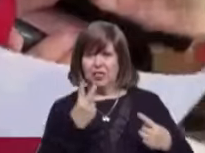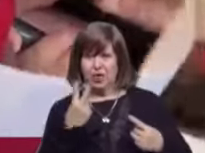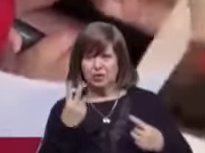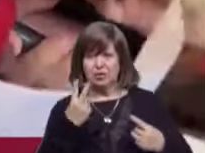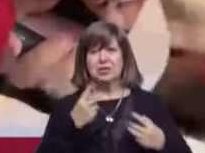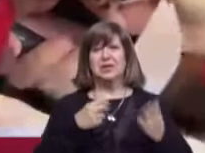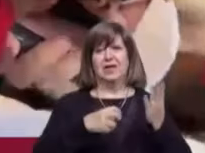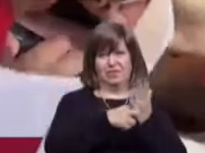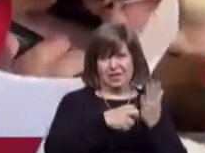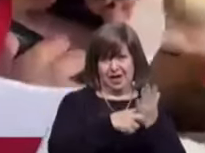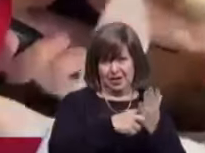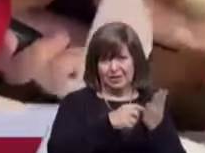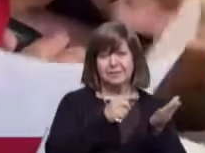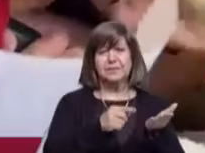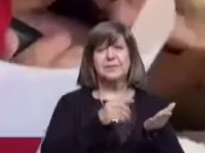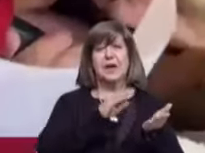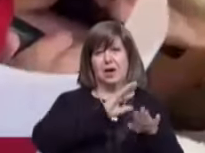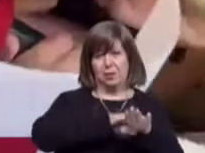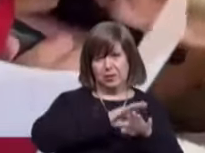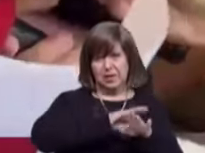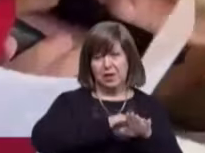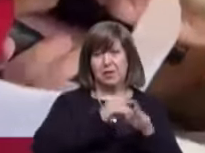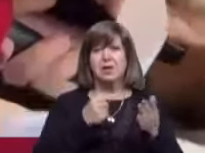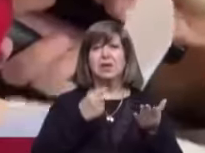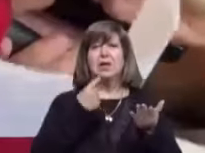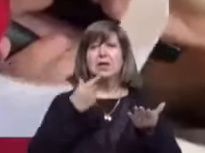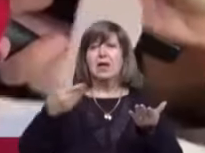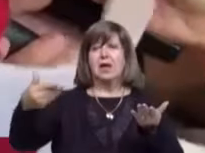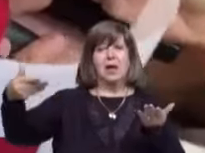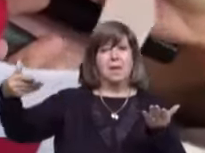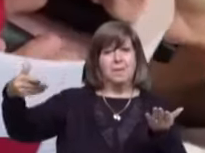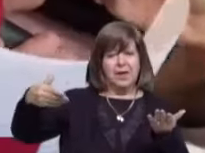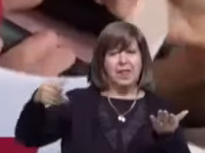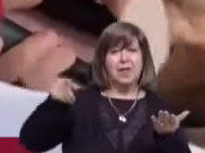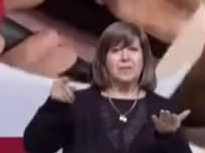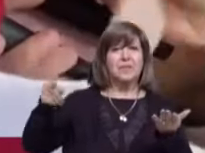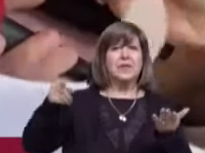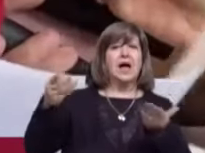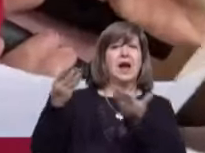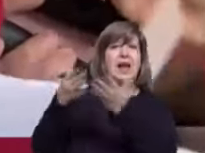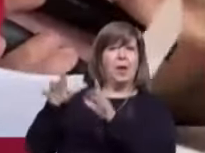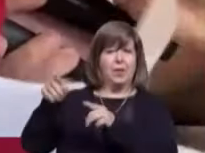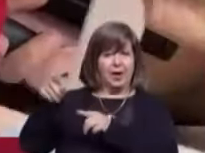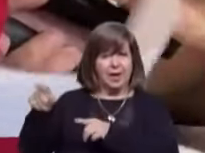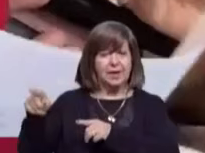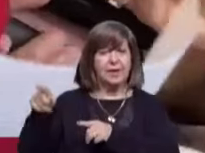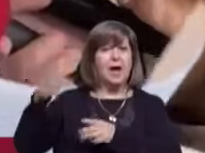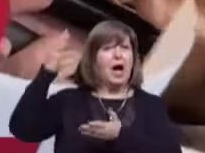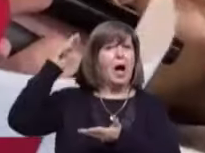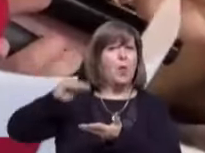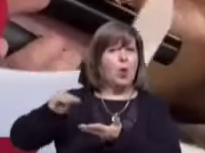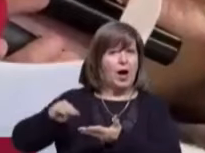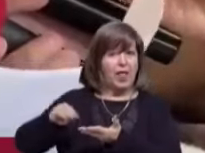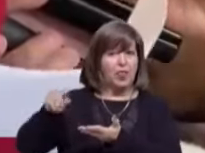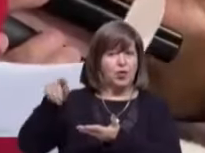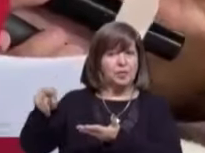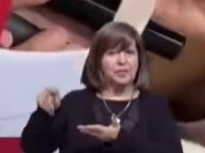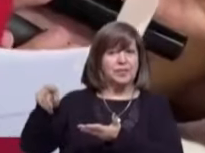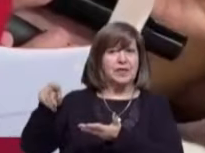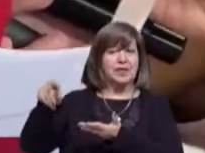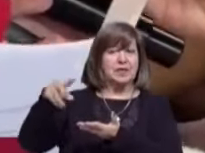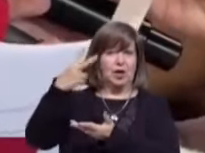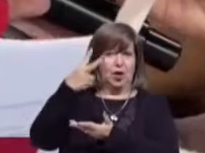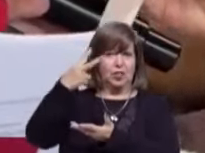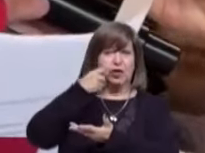a cargo de la investigación a los fines de expedirse en t en torno a la solicitud del recupero de la libertad formulada por la defensa técnica de los co